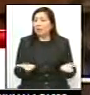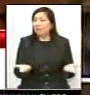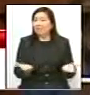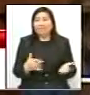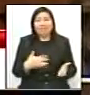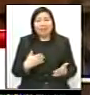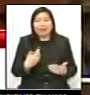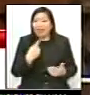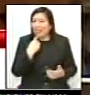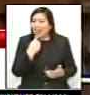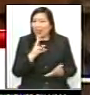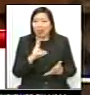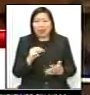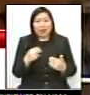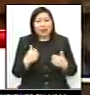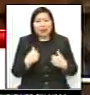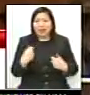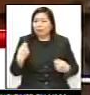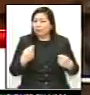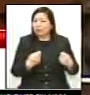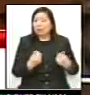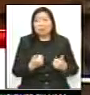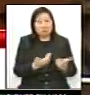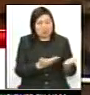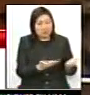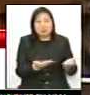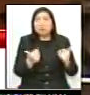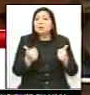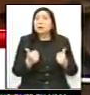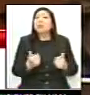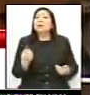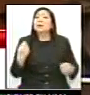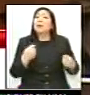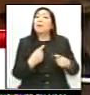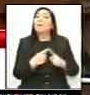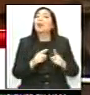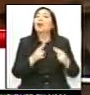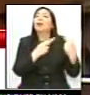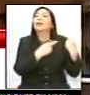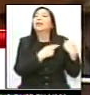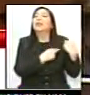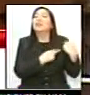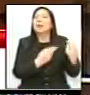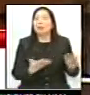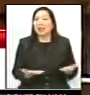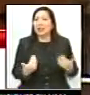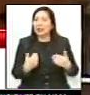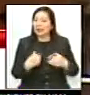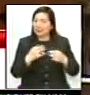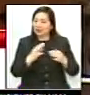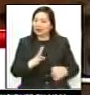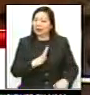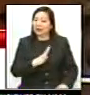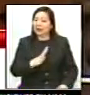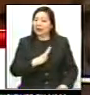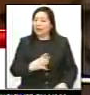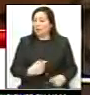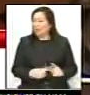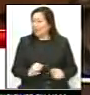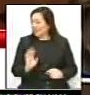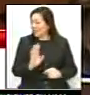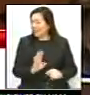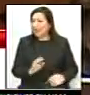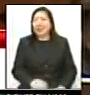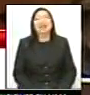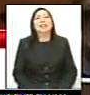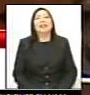estamos mencionando que no debe haber inversiones, bienvenida, las inversiones, pero responsables, que sean serias, presidente, que